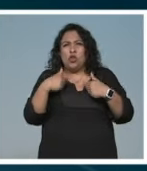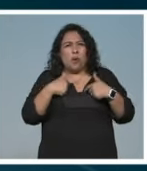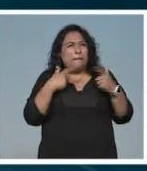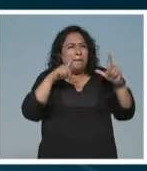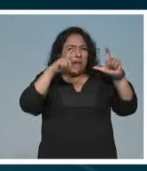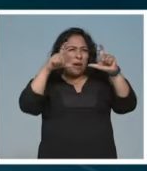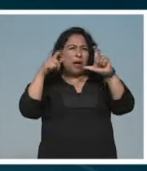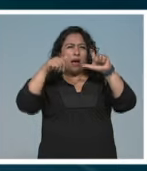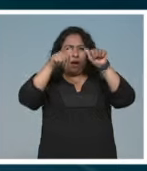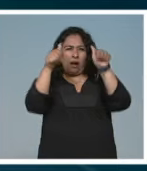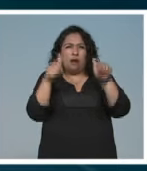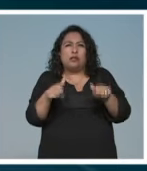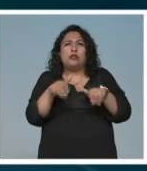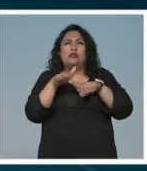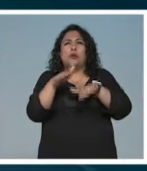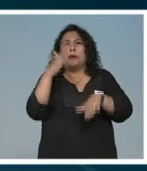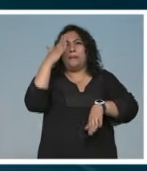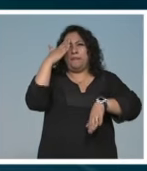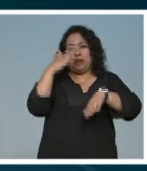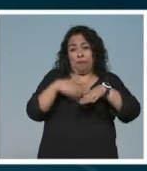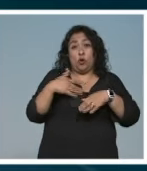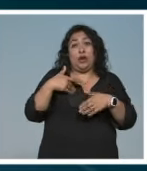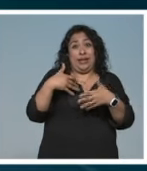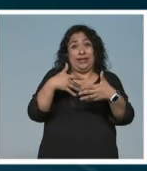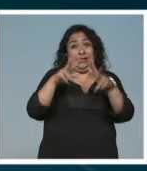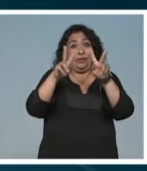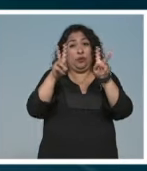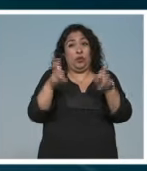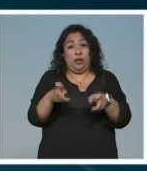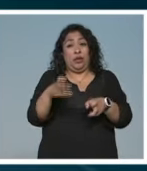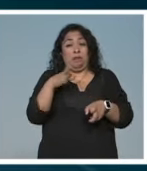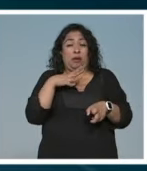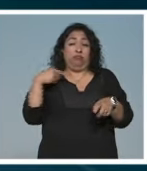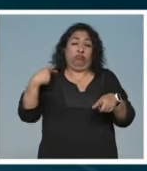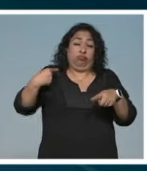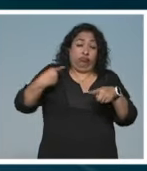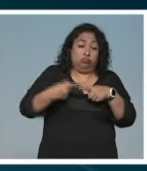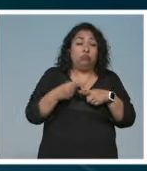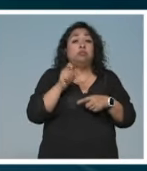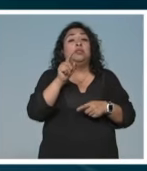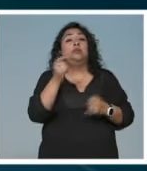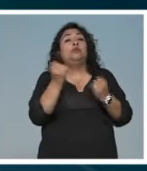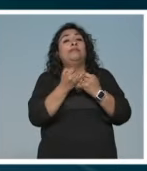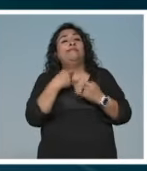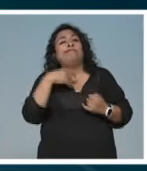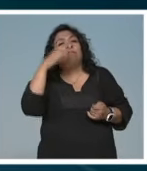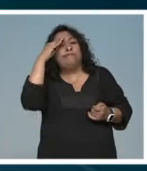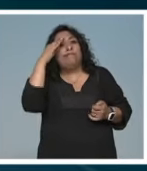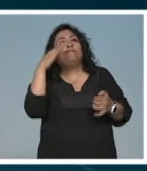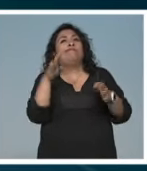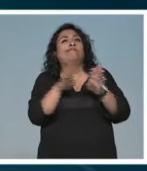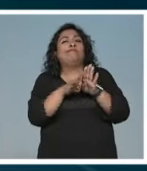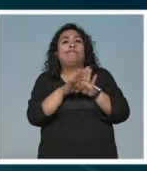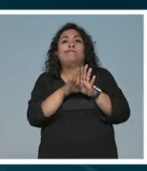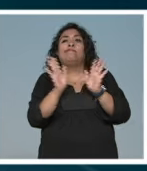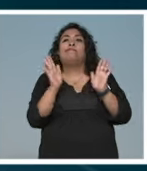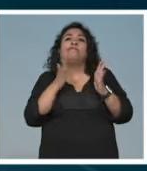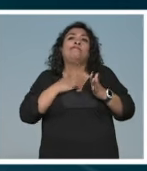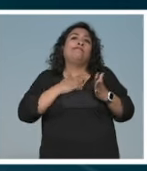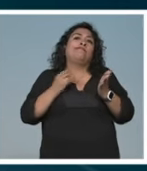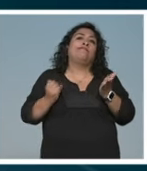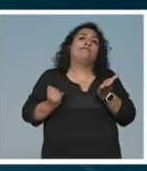fotográficas y artísticas en torno a la memoria y el archivo se han generado. Y también reflexionar sobre pues, lo que